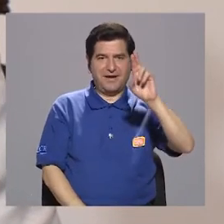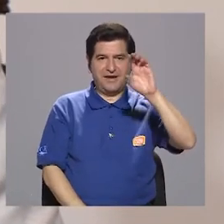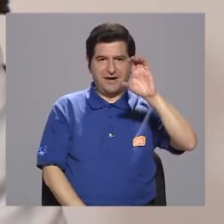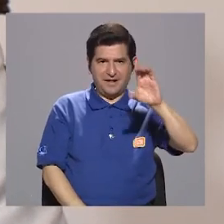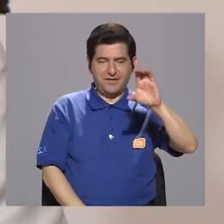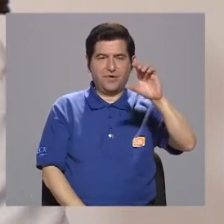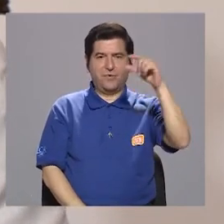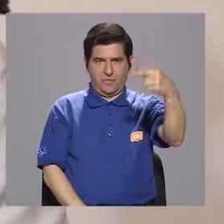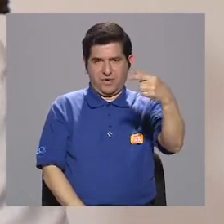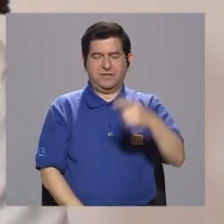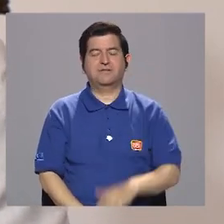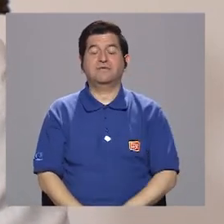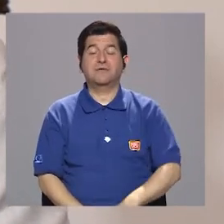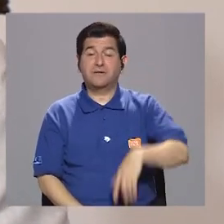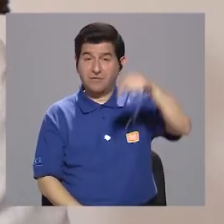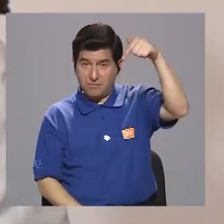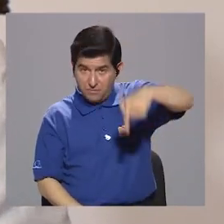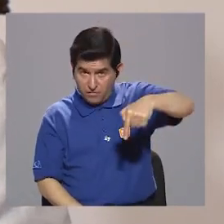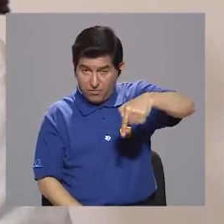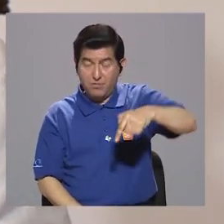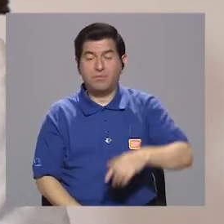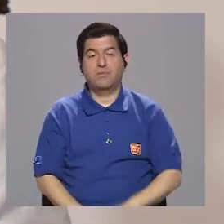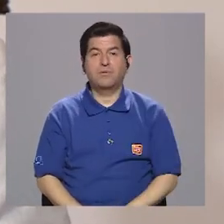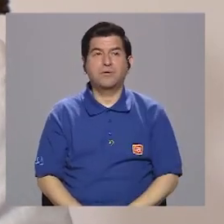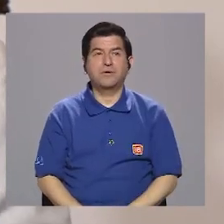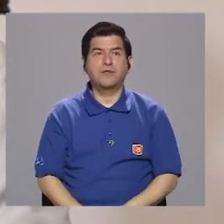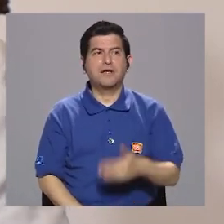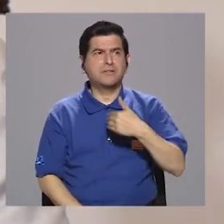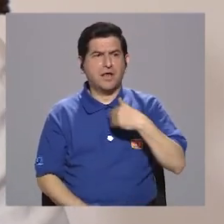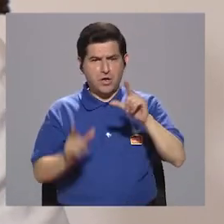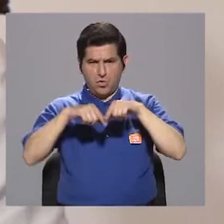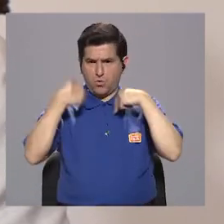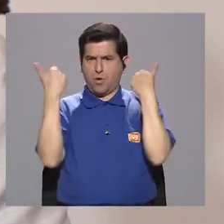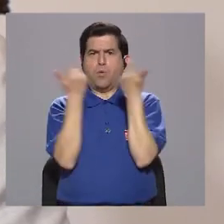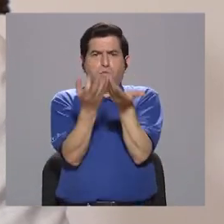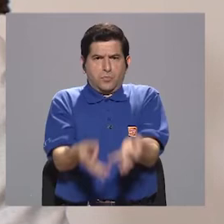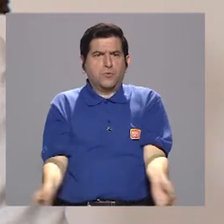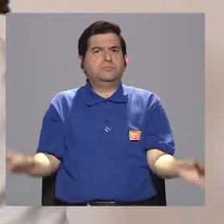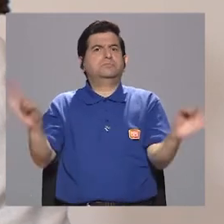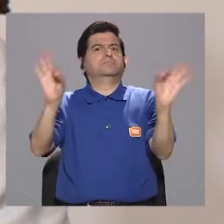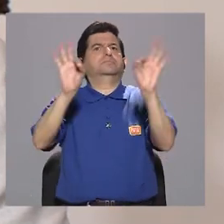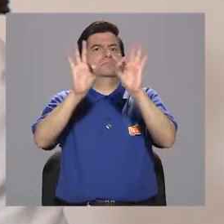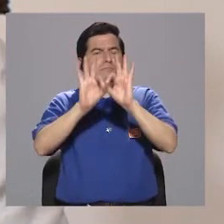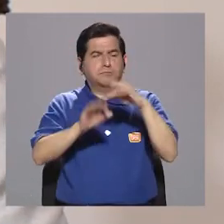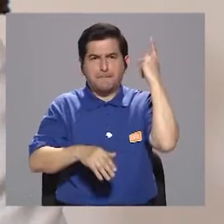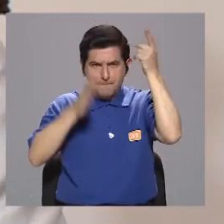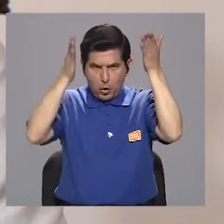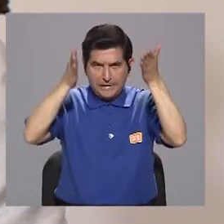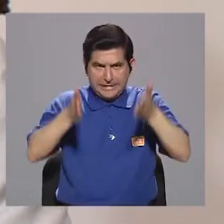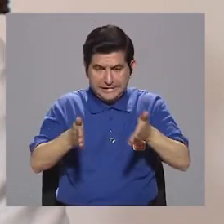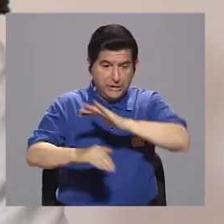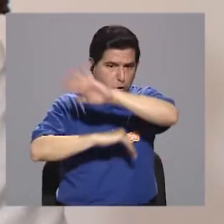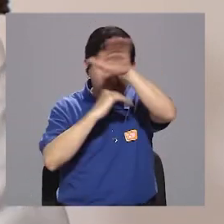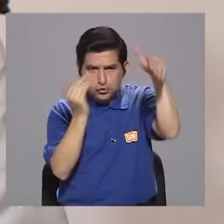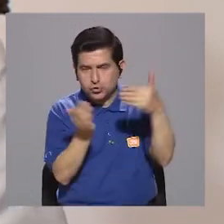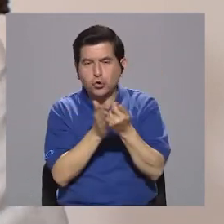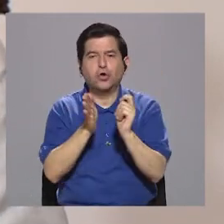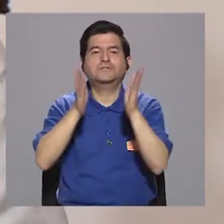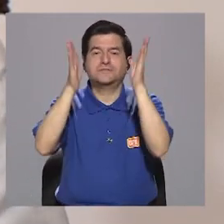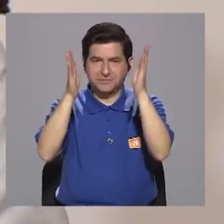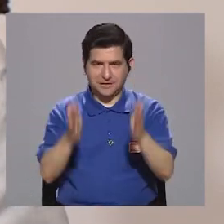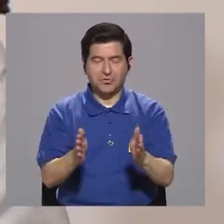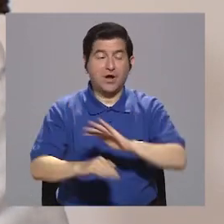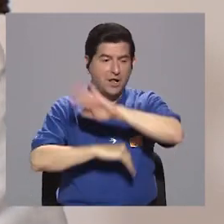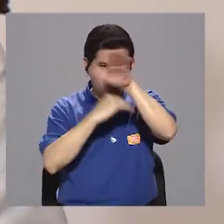para eso tengo tal vez a una mesa connotada de políticos, todos